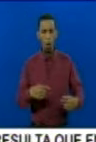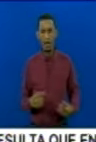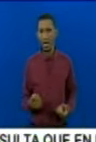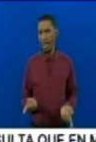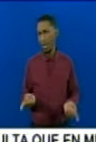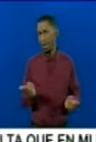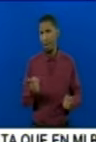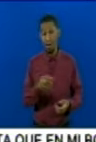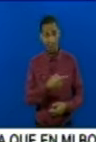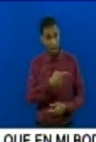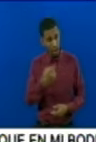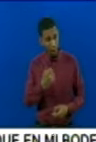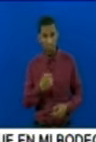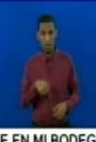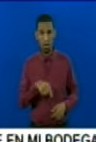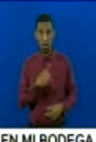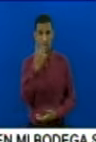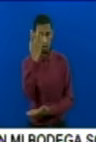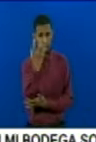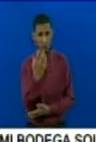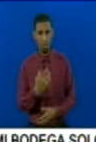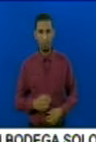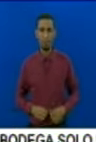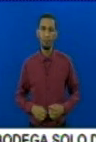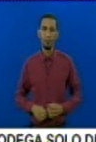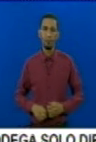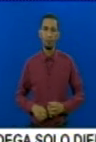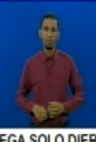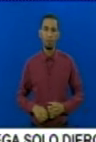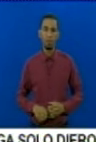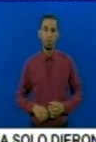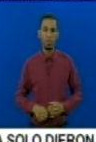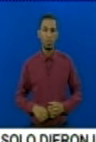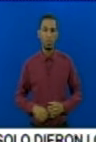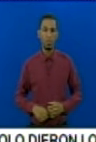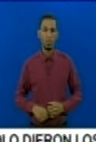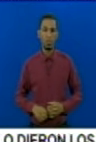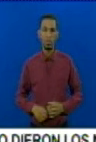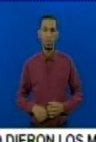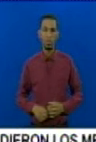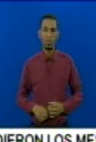central. Sí, el central, y de hecho todo hoy